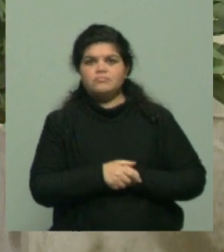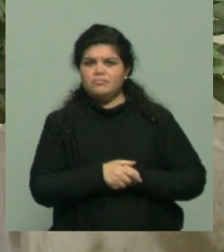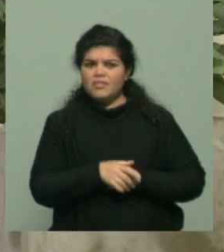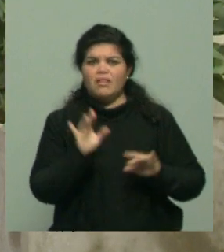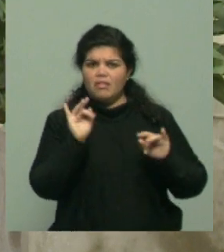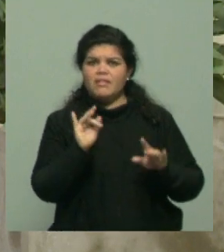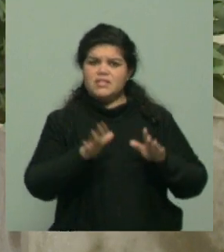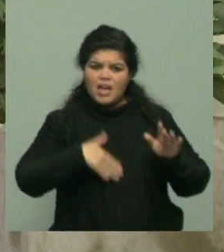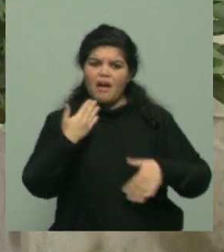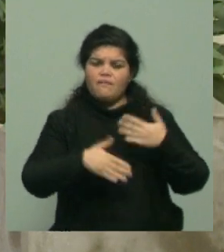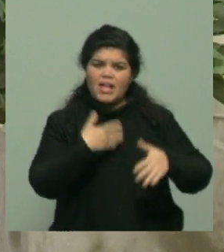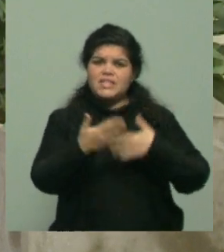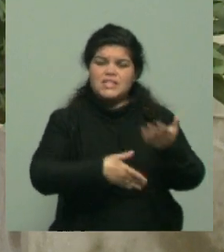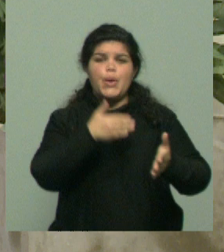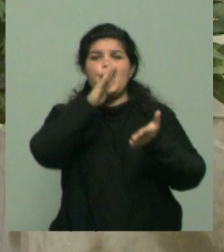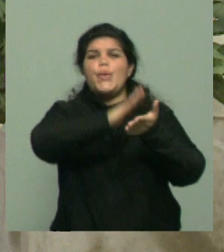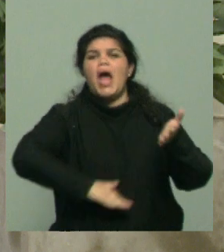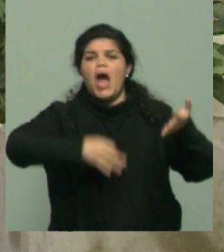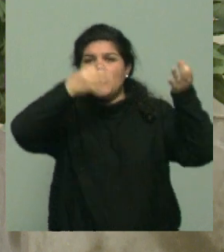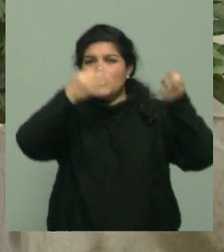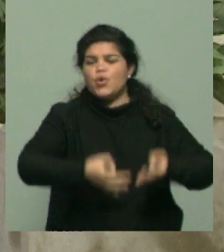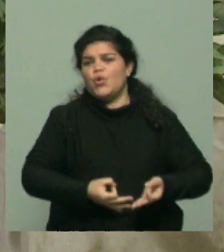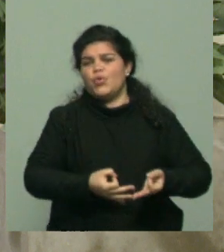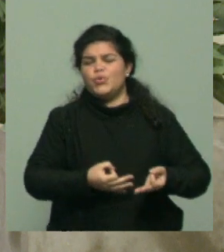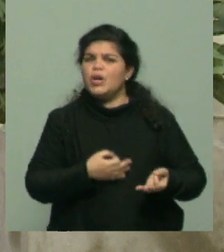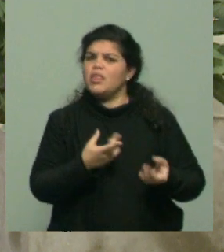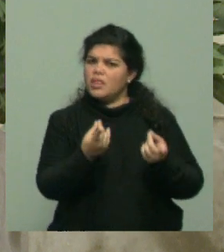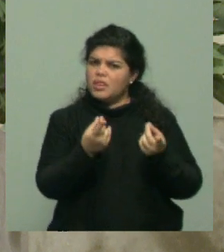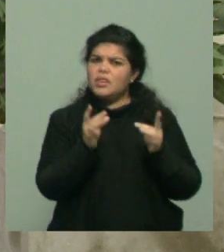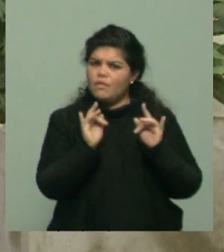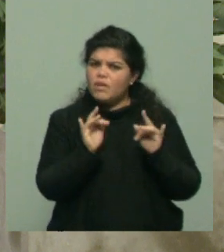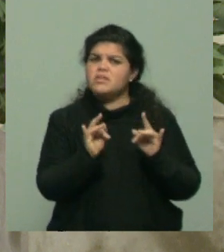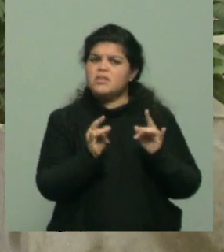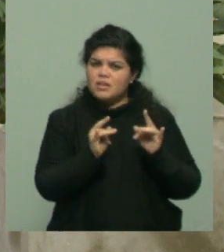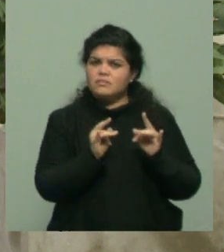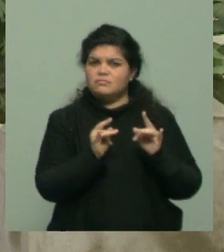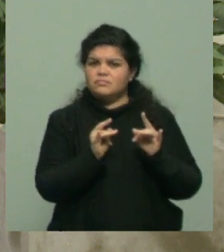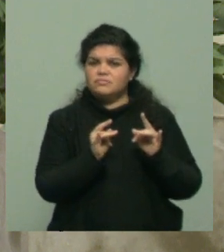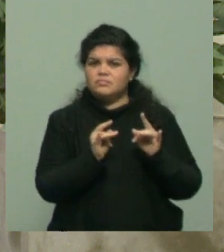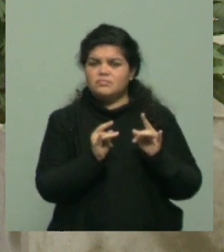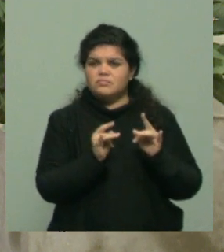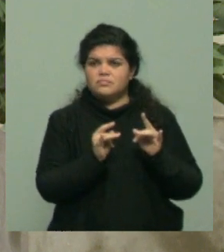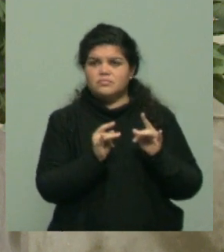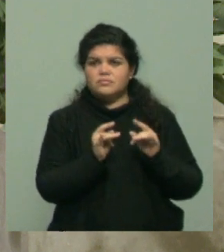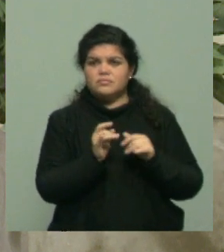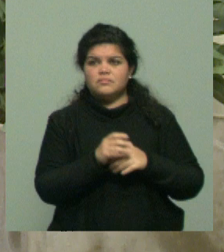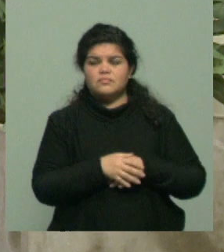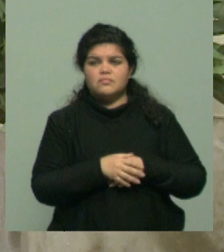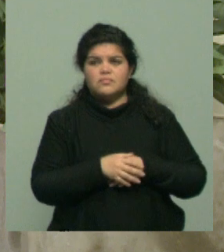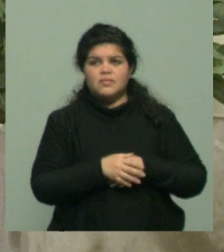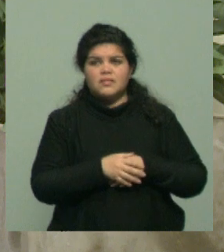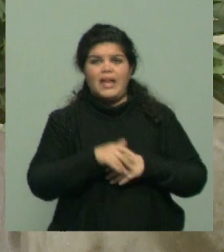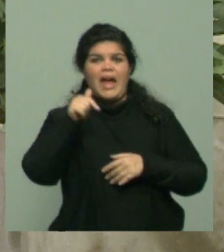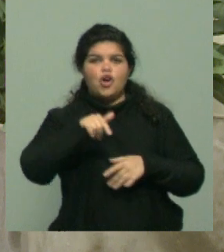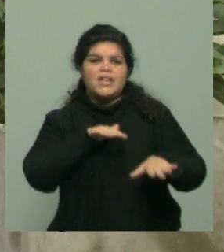como decimos comúnmente, a un nuevo empleado cuando se dan este tipo de, digamos, situaciones que